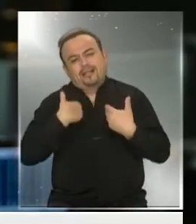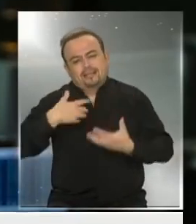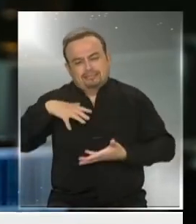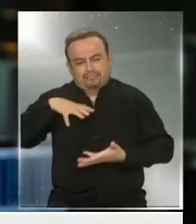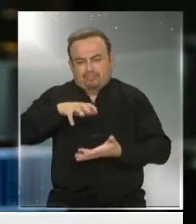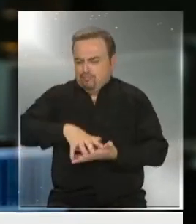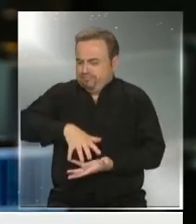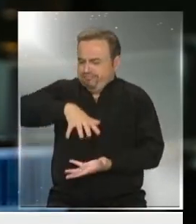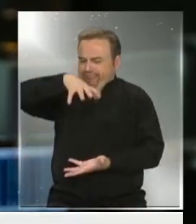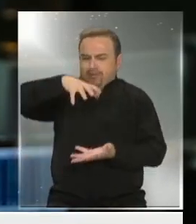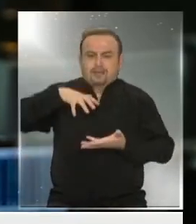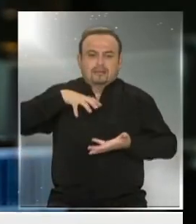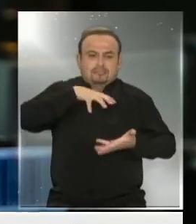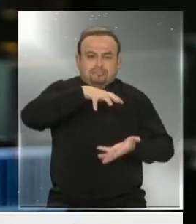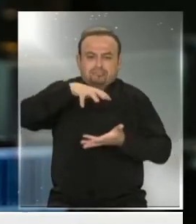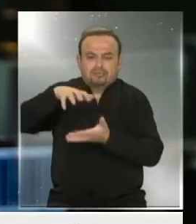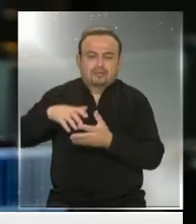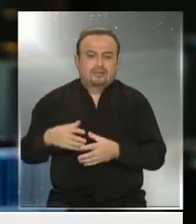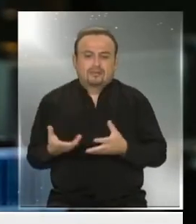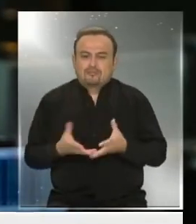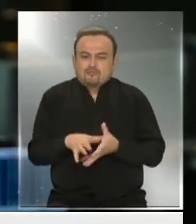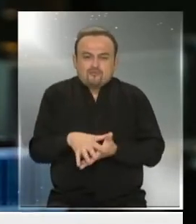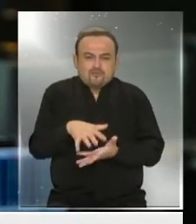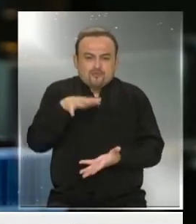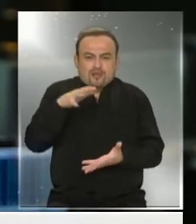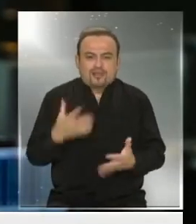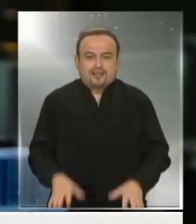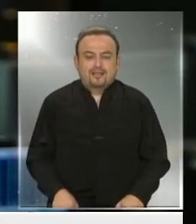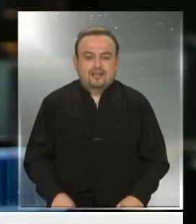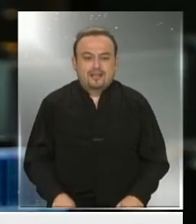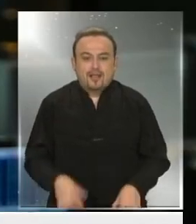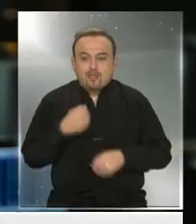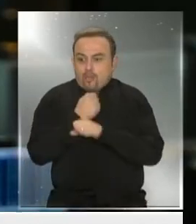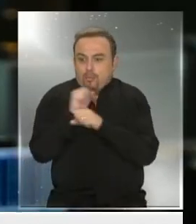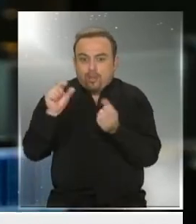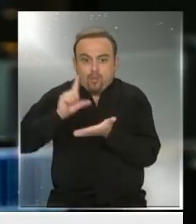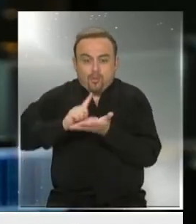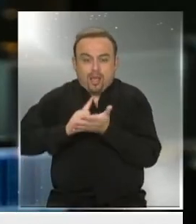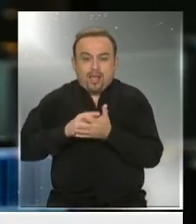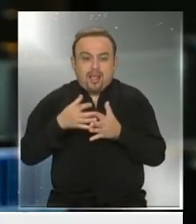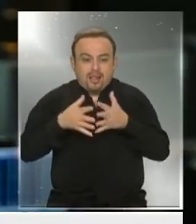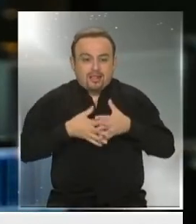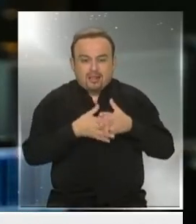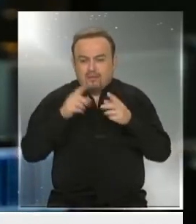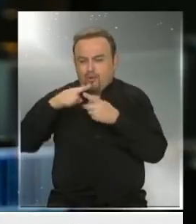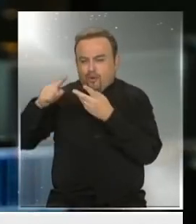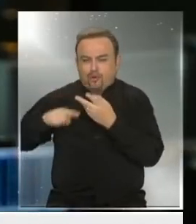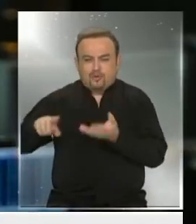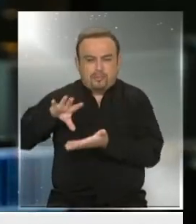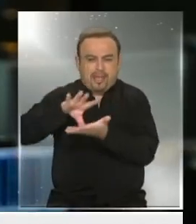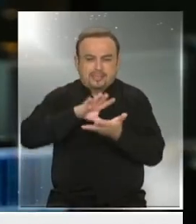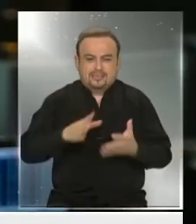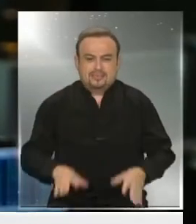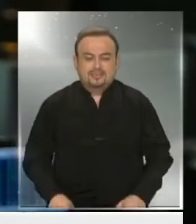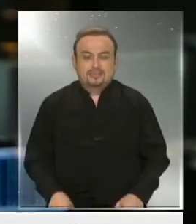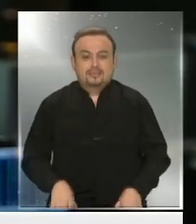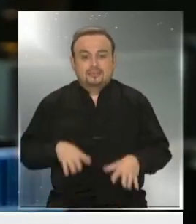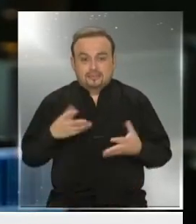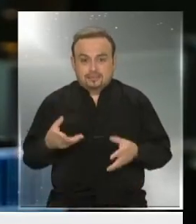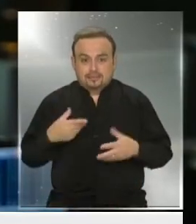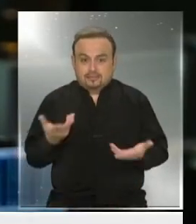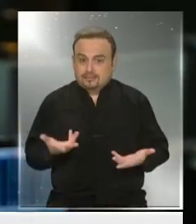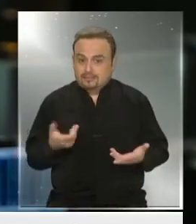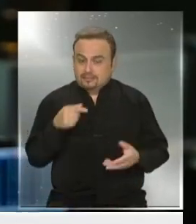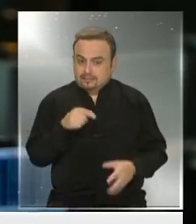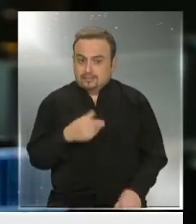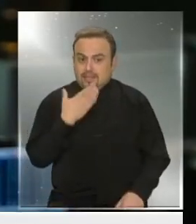momentos en que las capacidades de almacenamiento llegan a su límite en eeuu y en un montón de otros países mientras tanto